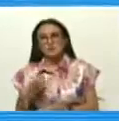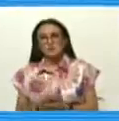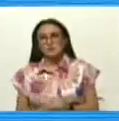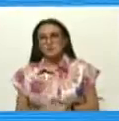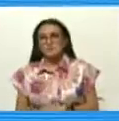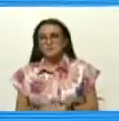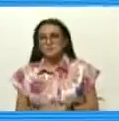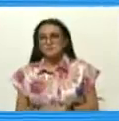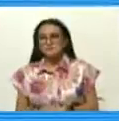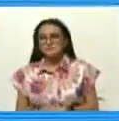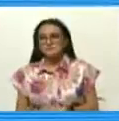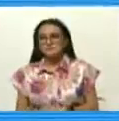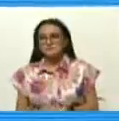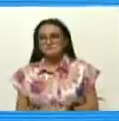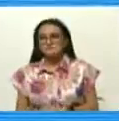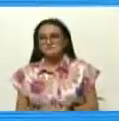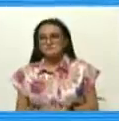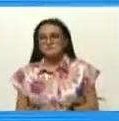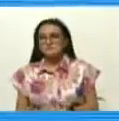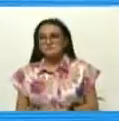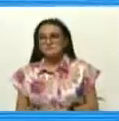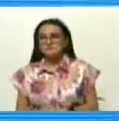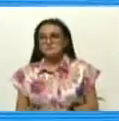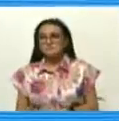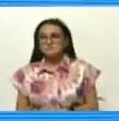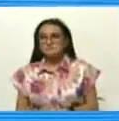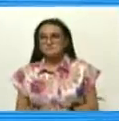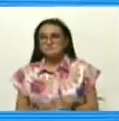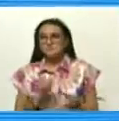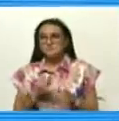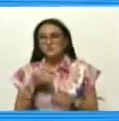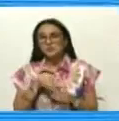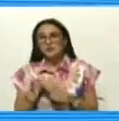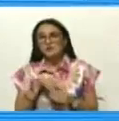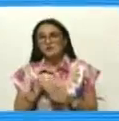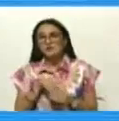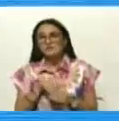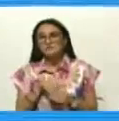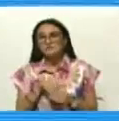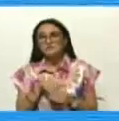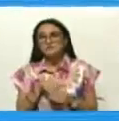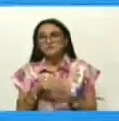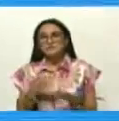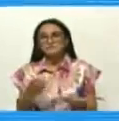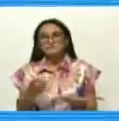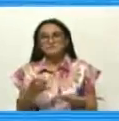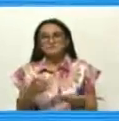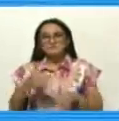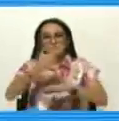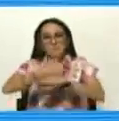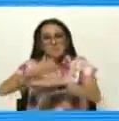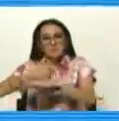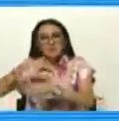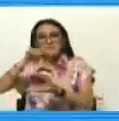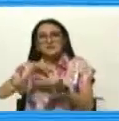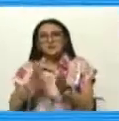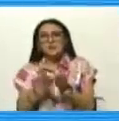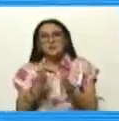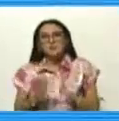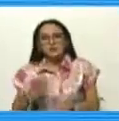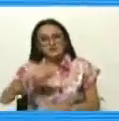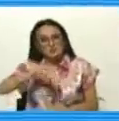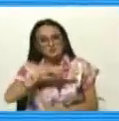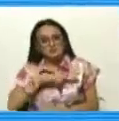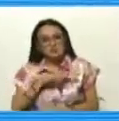Autónomas. Ahí cada vez que nosotros vamos a unas elecciones por, qué sé yo, por el rectorado, por los centros de estudiantes, nosotros llevamos